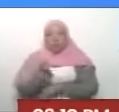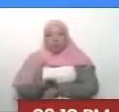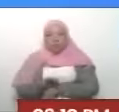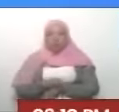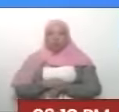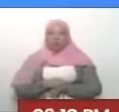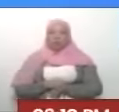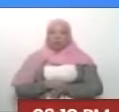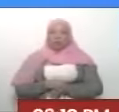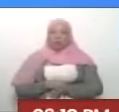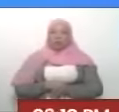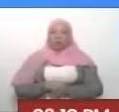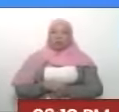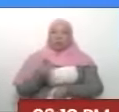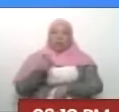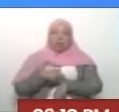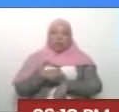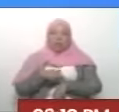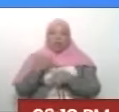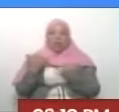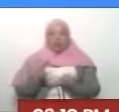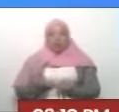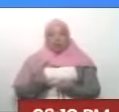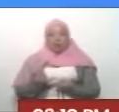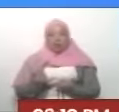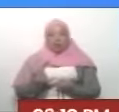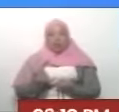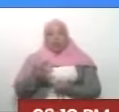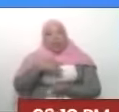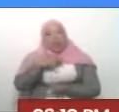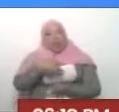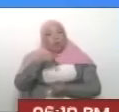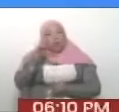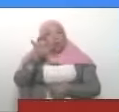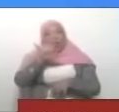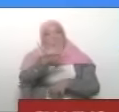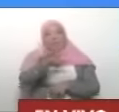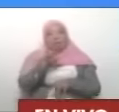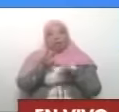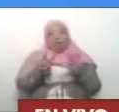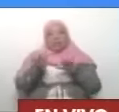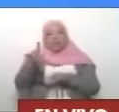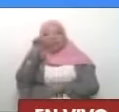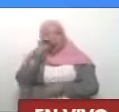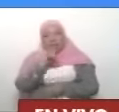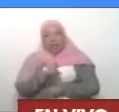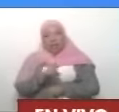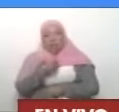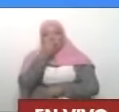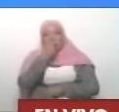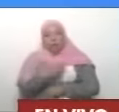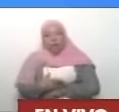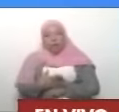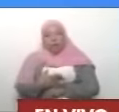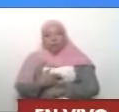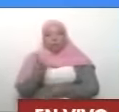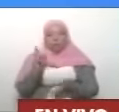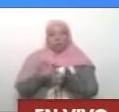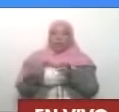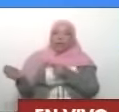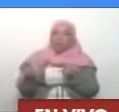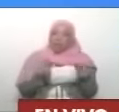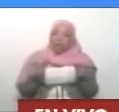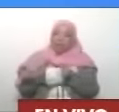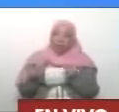4.7% del tiempo de la existencia de los 526 años. Bueno, ahí yo lancé al debate